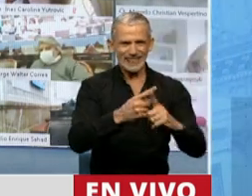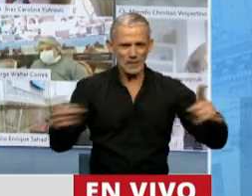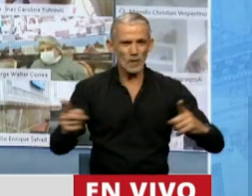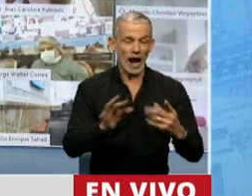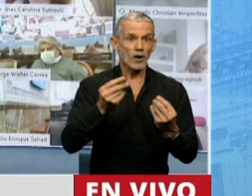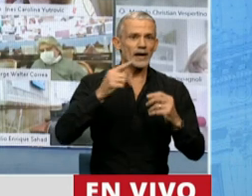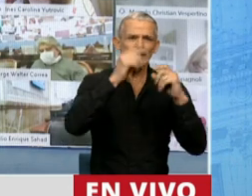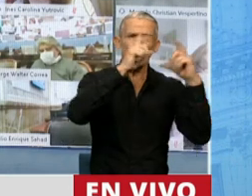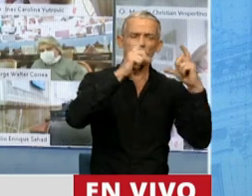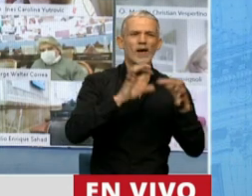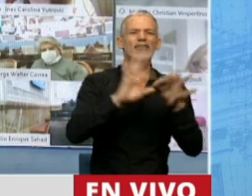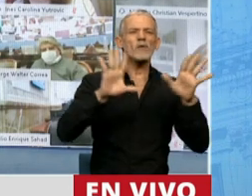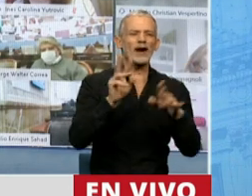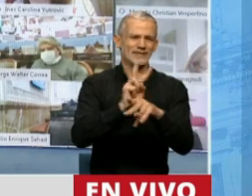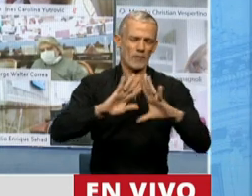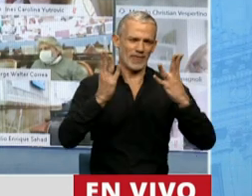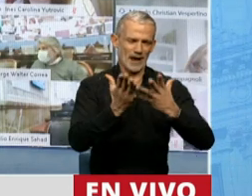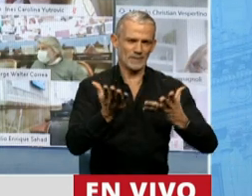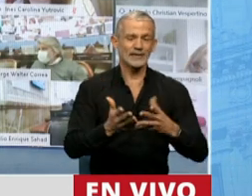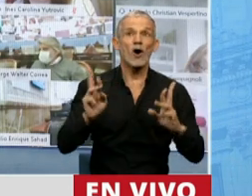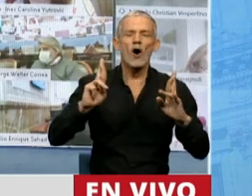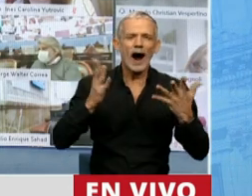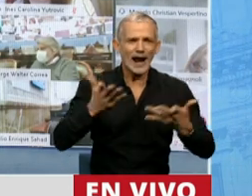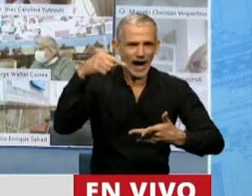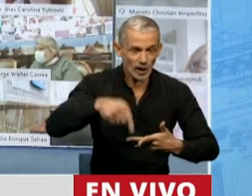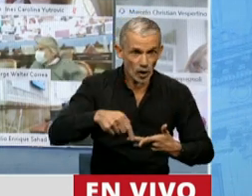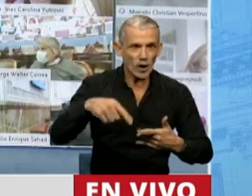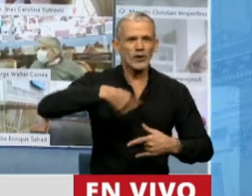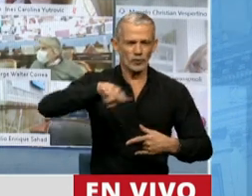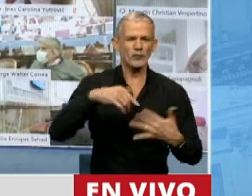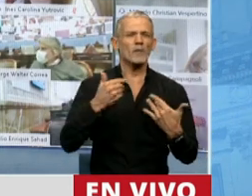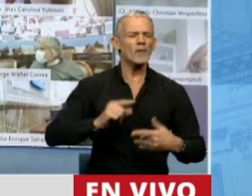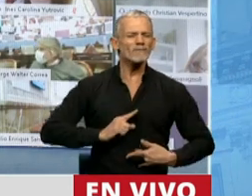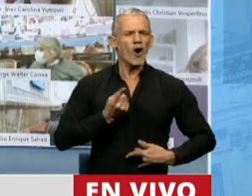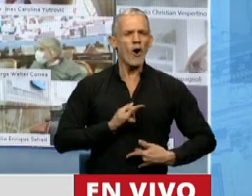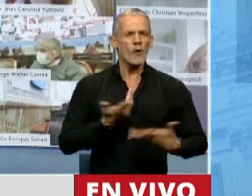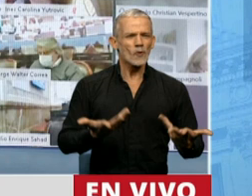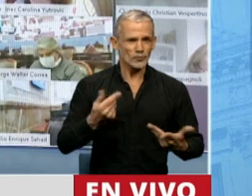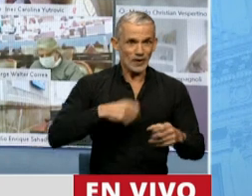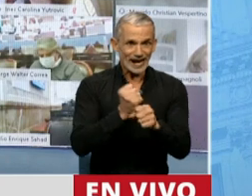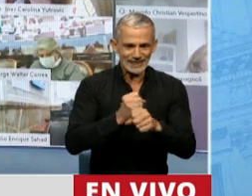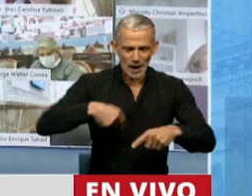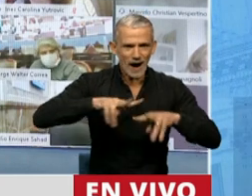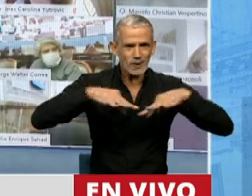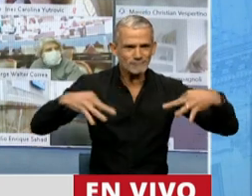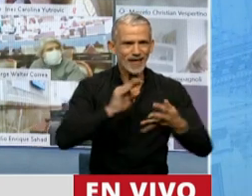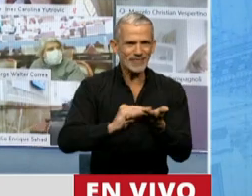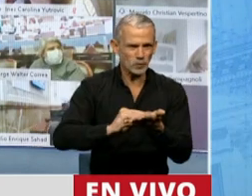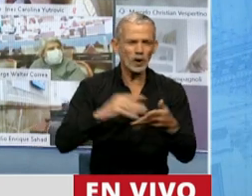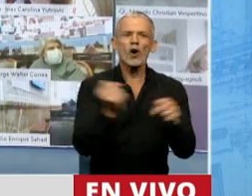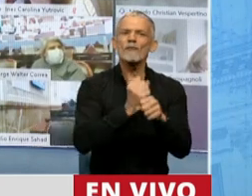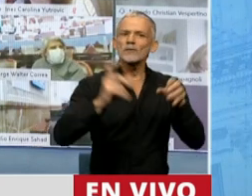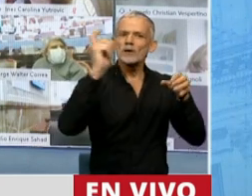de este paradigma de democracia ambiental Ojalá que hoy hagamos sentir orgullo del del trabajo de esta cámara y que la